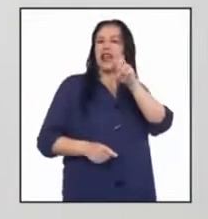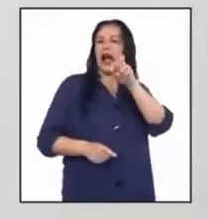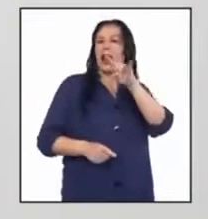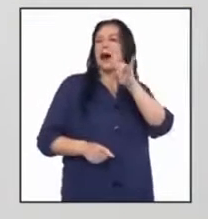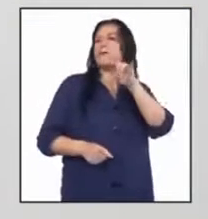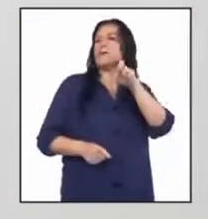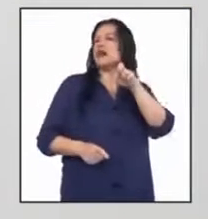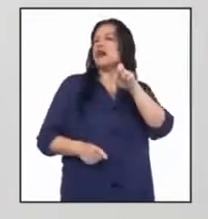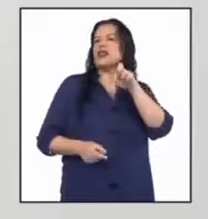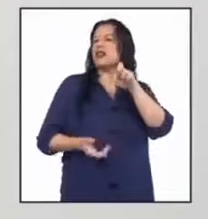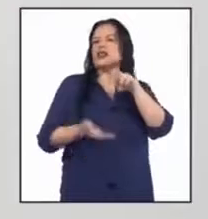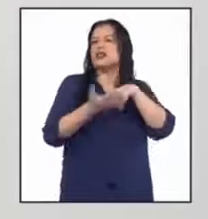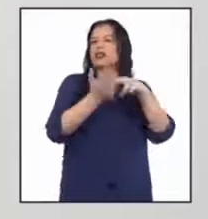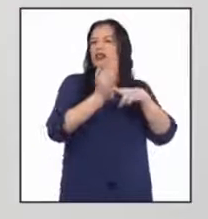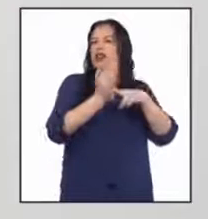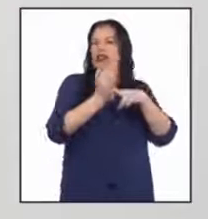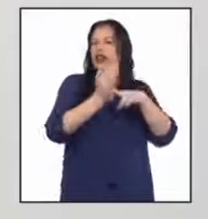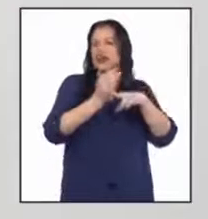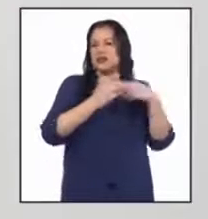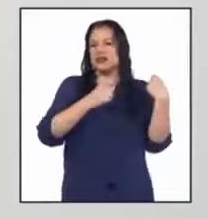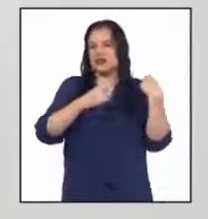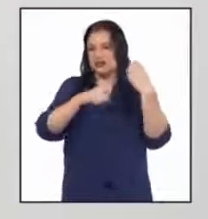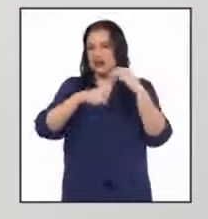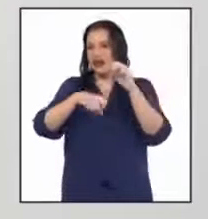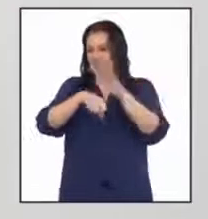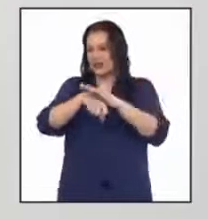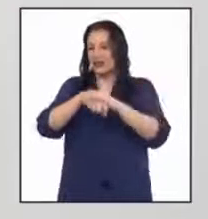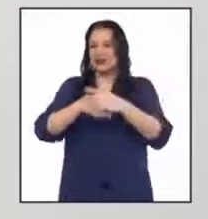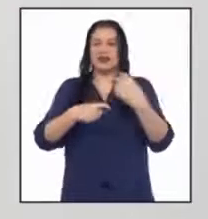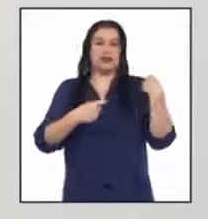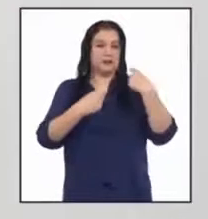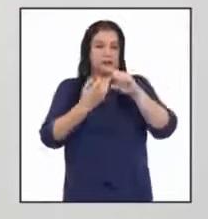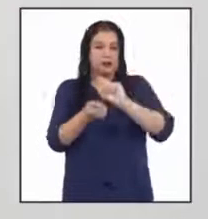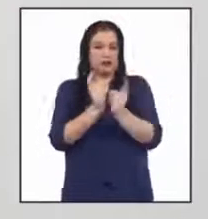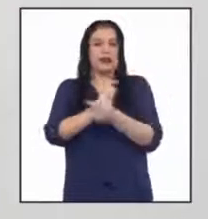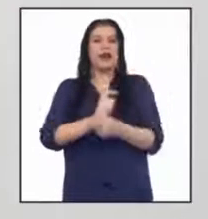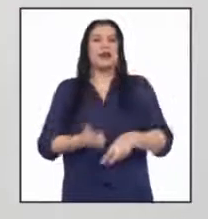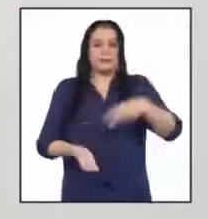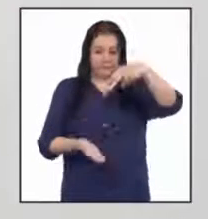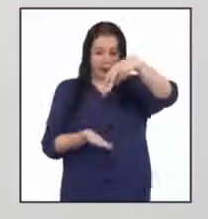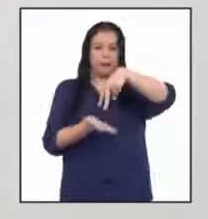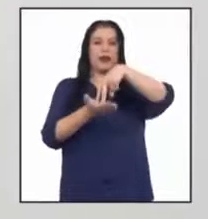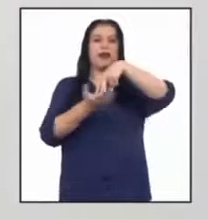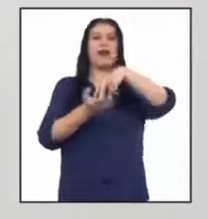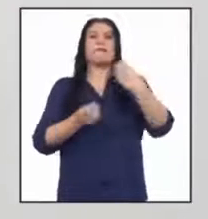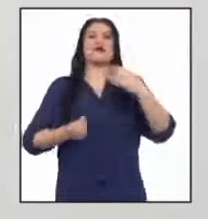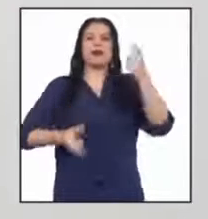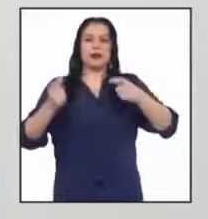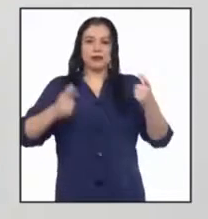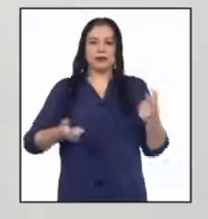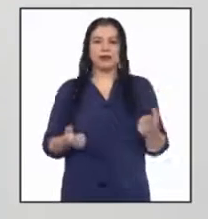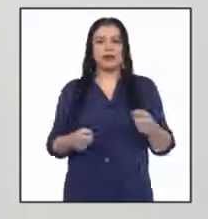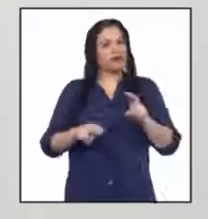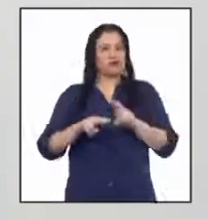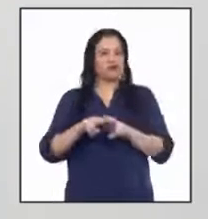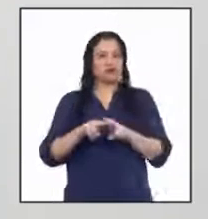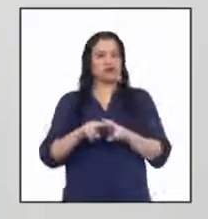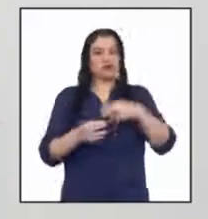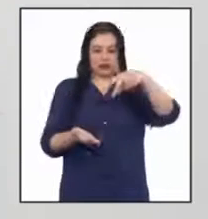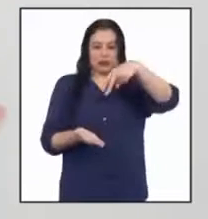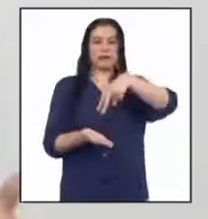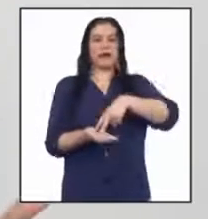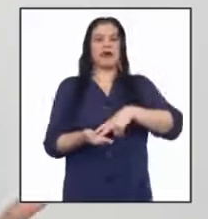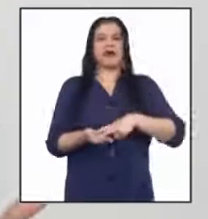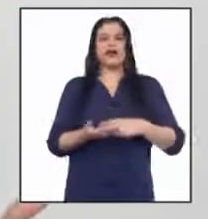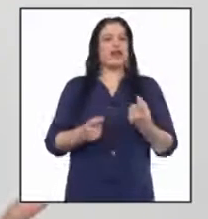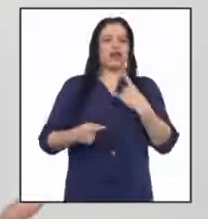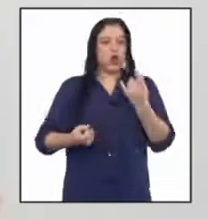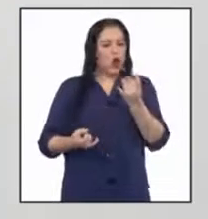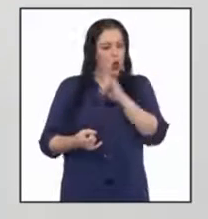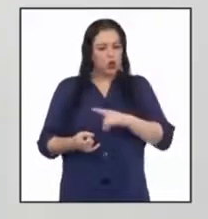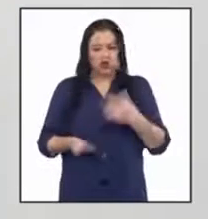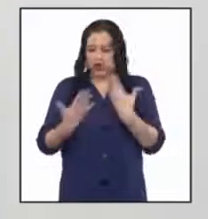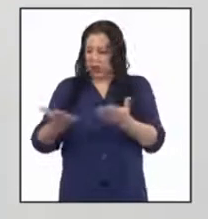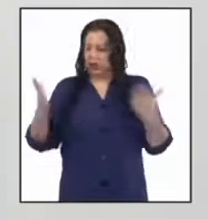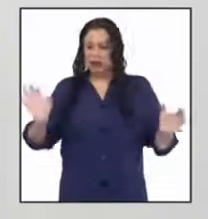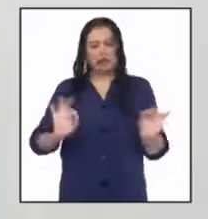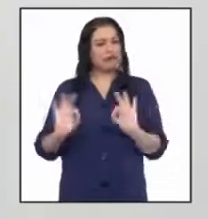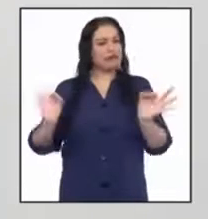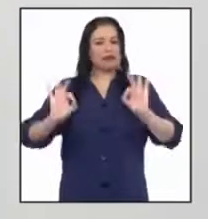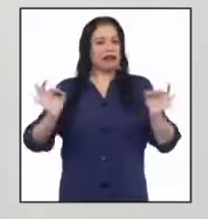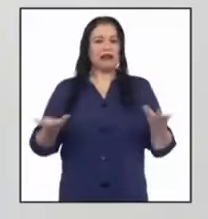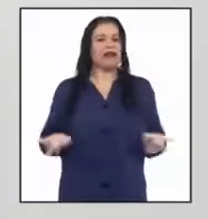español significa de pie, porque precisamente la persona se encuentra de pie y no hace uso de accesorios.